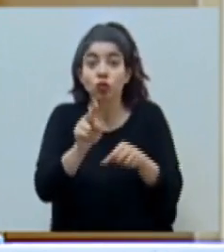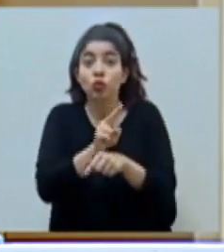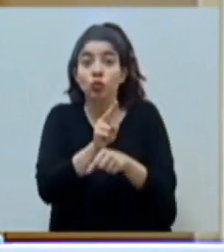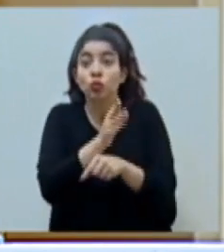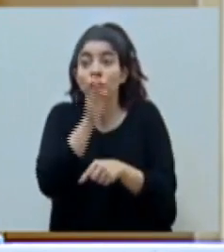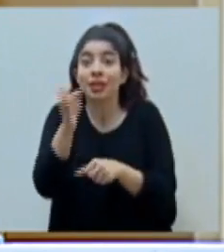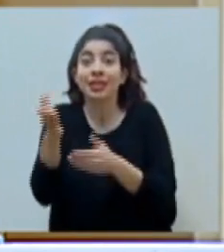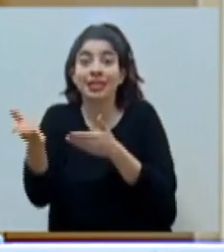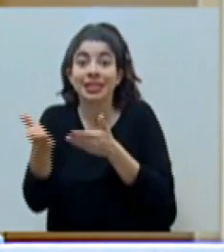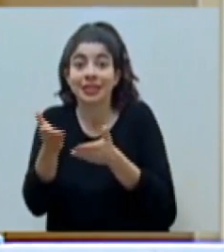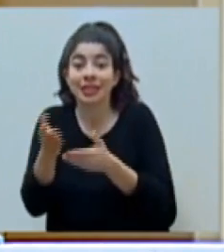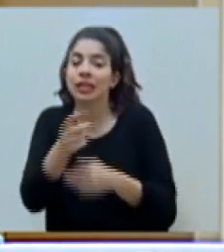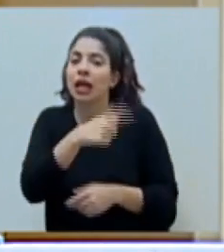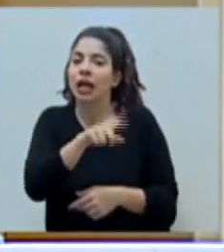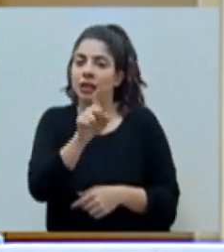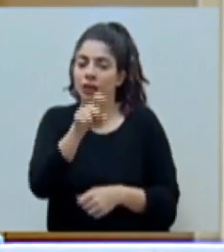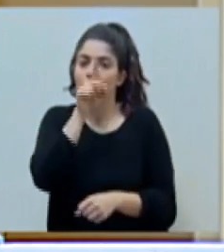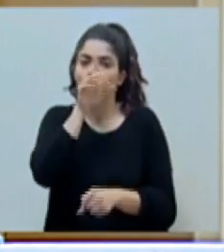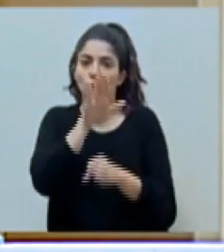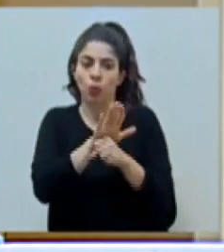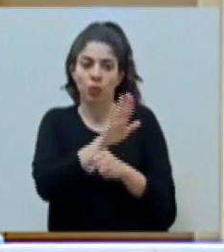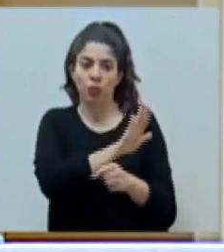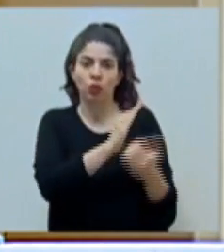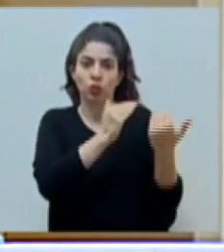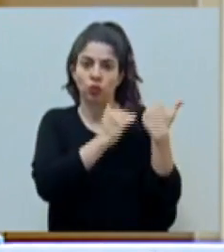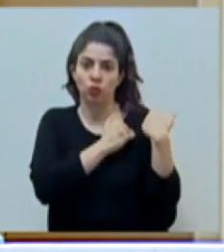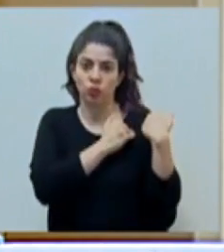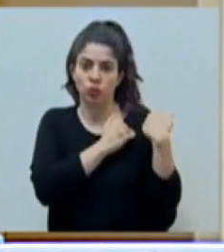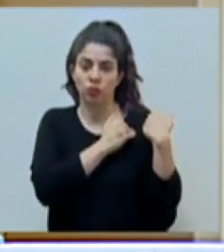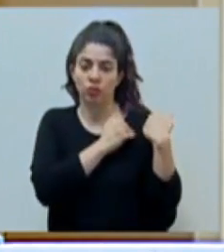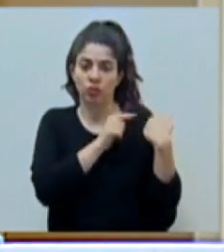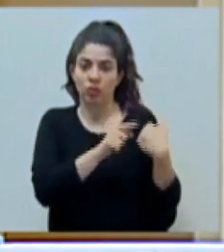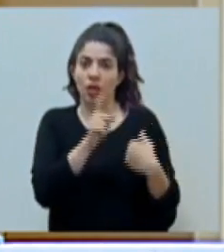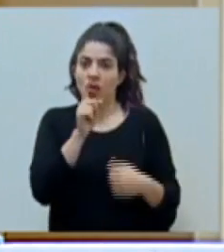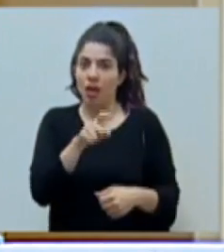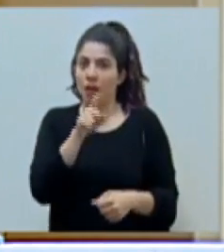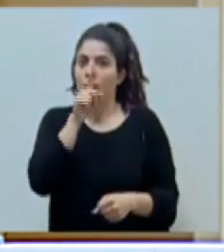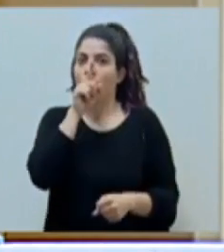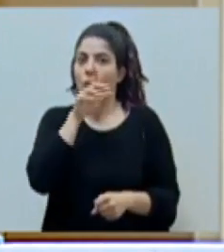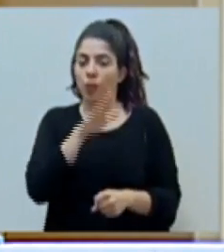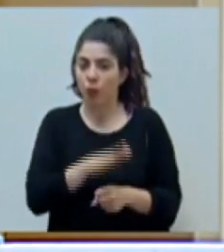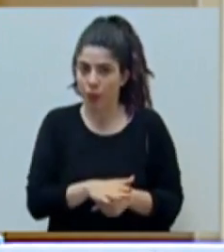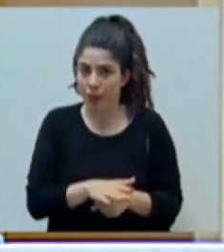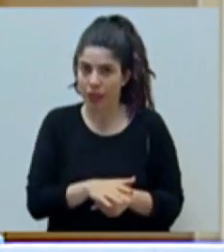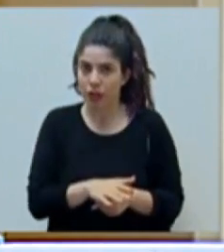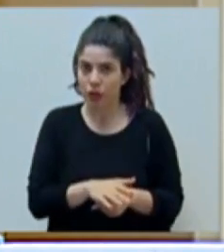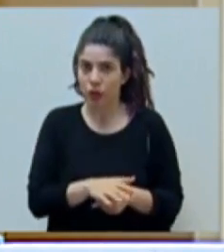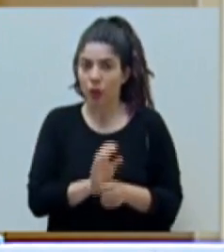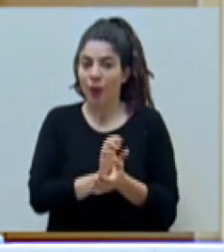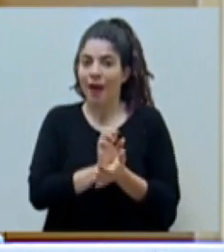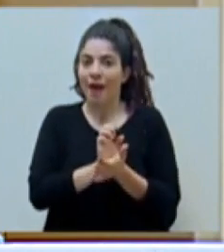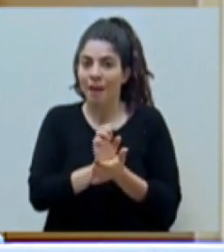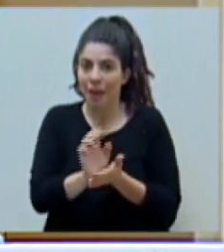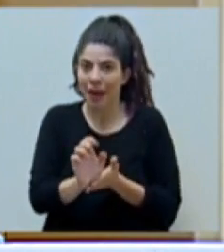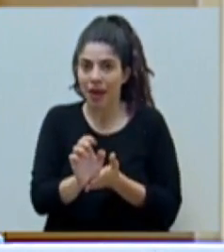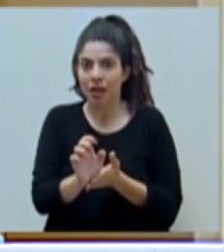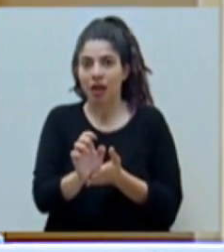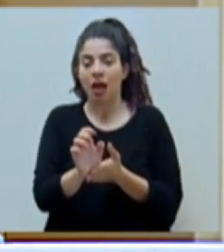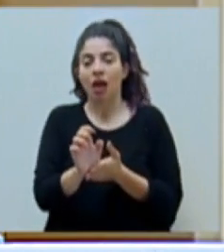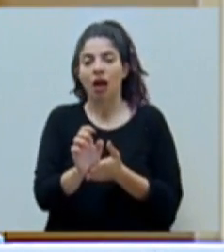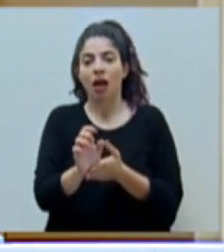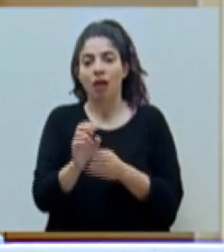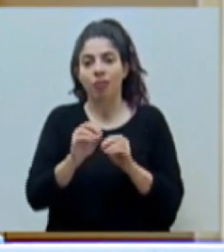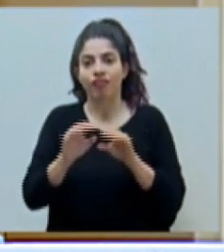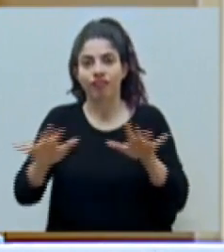servicios, también cumplir nuestra parte, nuestro compromiso para evitar que se siga propagando